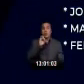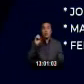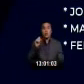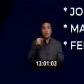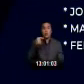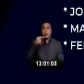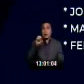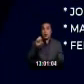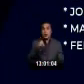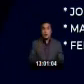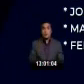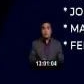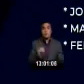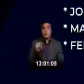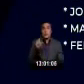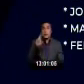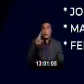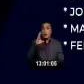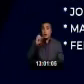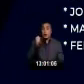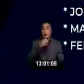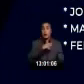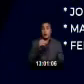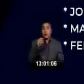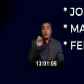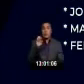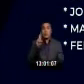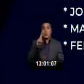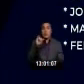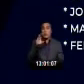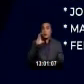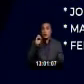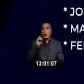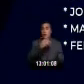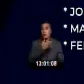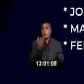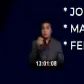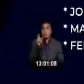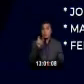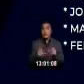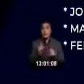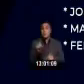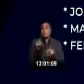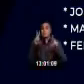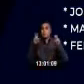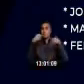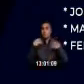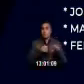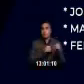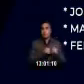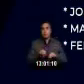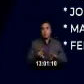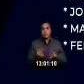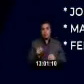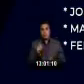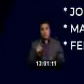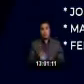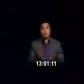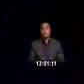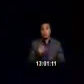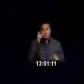Lucas Vanegas, Marco Sevillano y Federico Senk Alfaro. Son los procesados en este caso de delincuencia organizada.